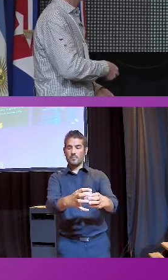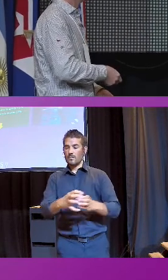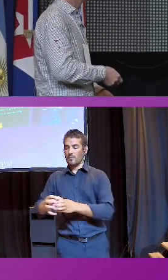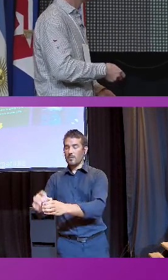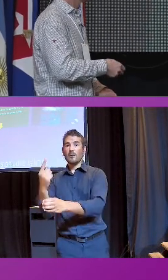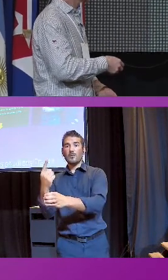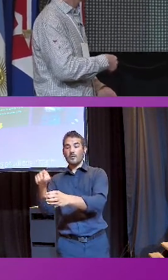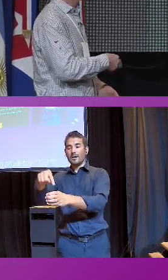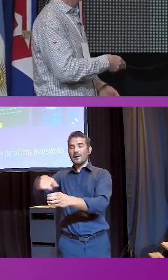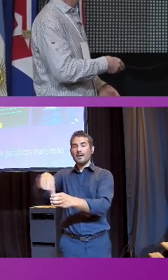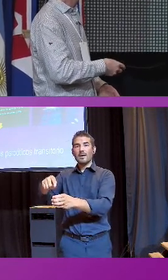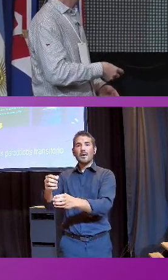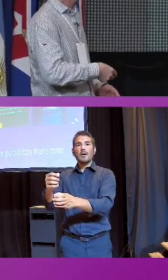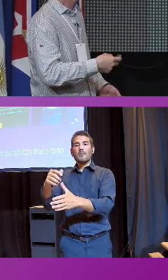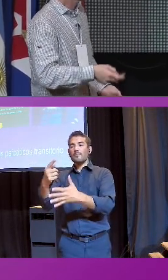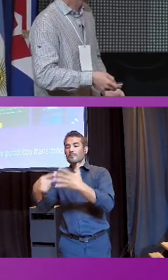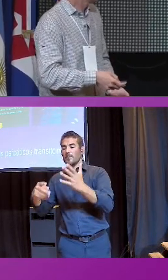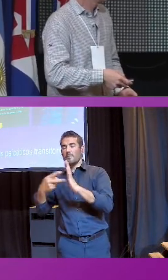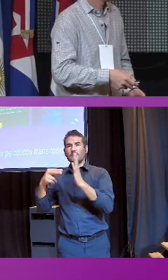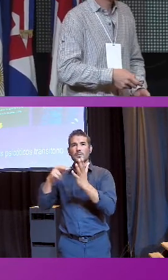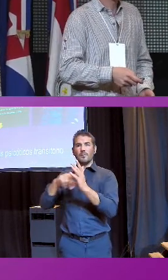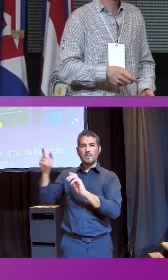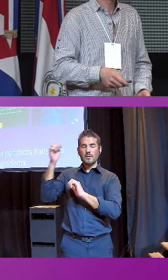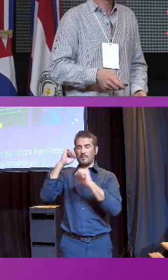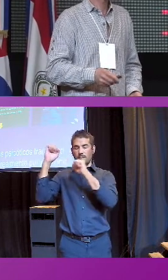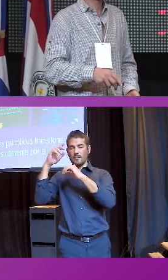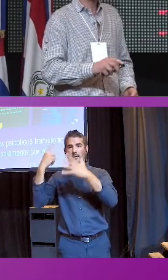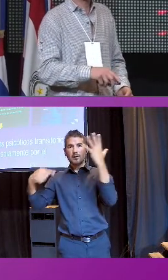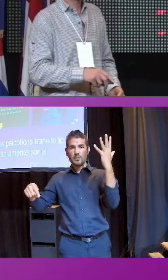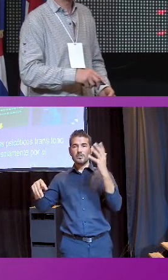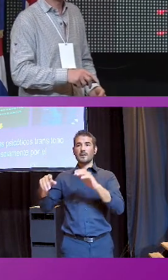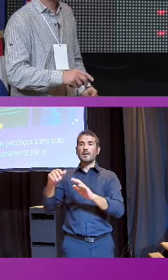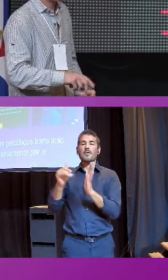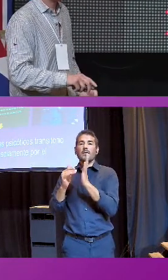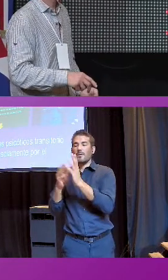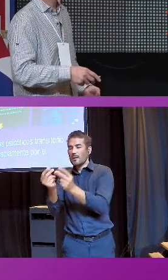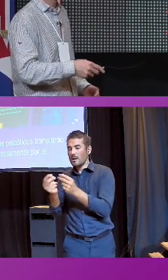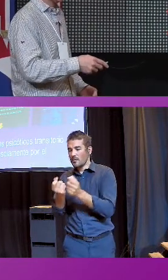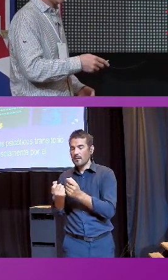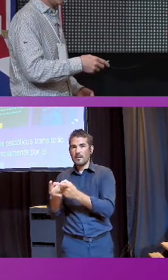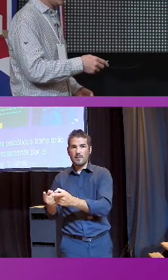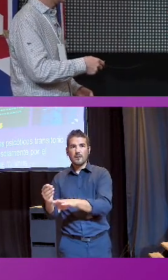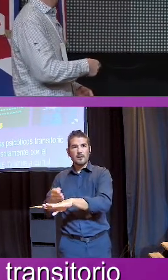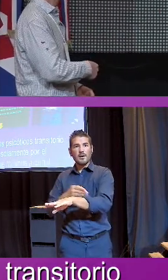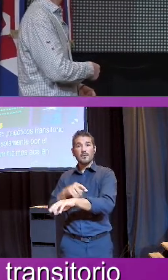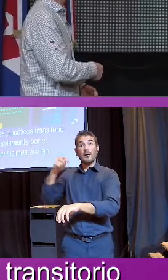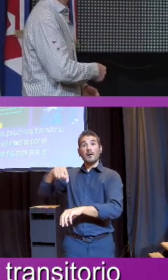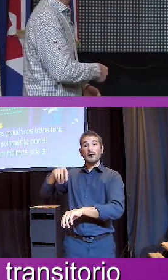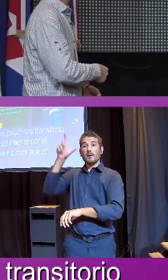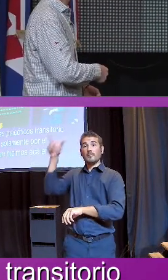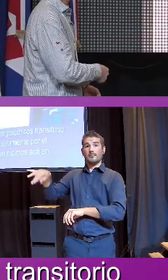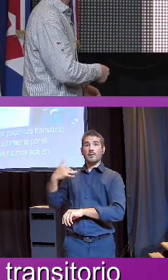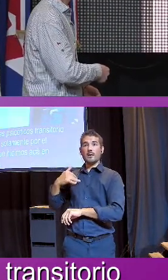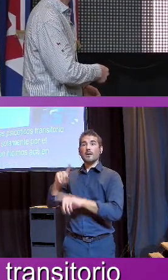psicóticos transitorios que requirieron antipsicóticos, probablemente por el componente de THC. En el relevamiento que hicimos acá en Argentina también aparecieron